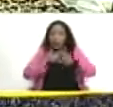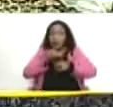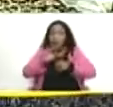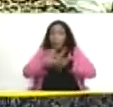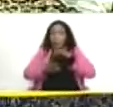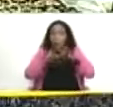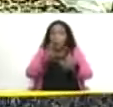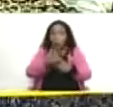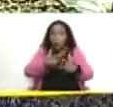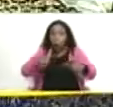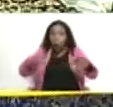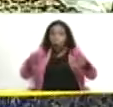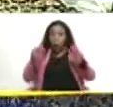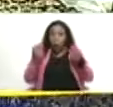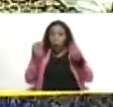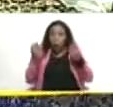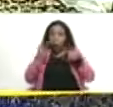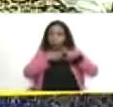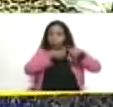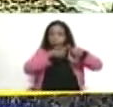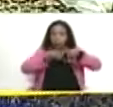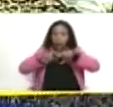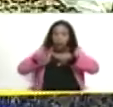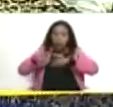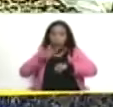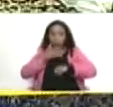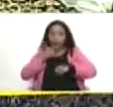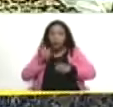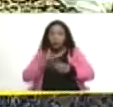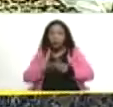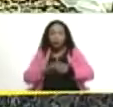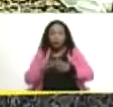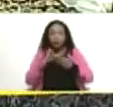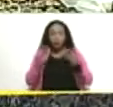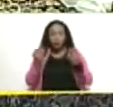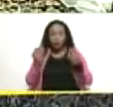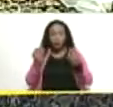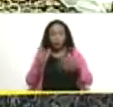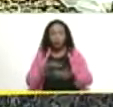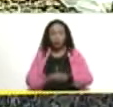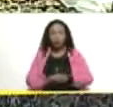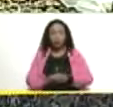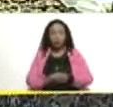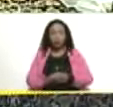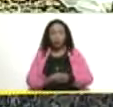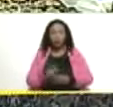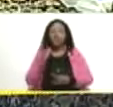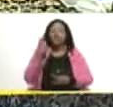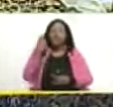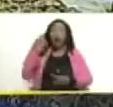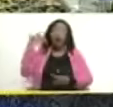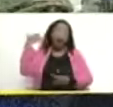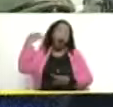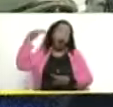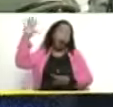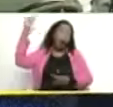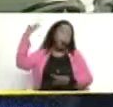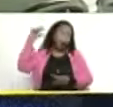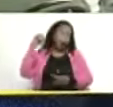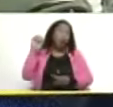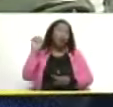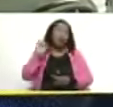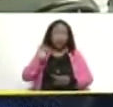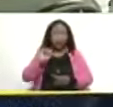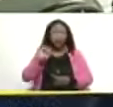el crecimiento económico, en la diversificación, en la mejoría de la economía. Todavía falta mucho trecho, falta, claro que falta,